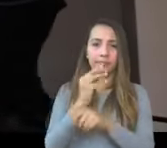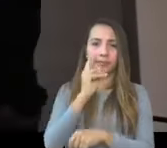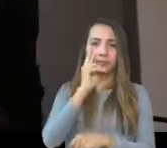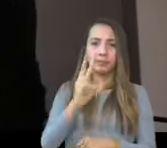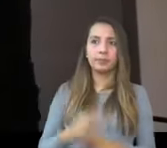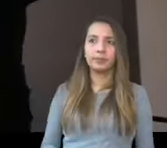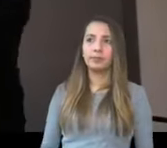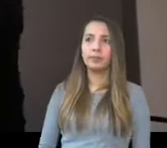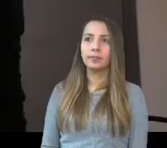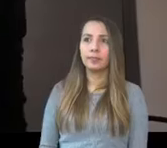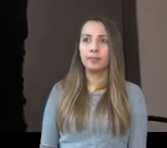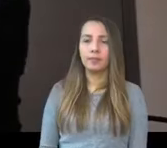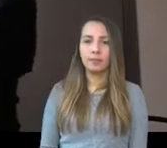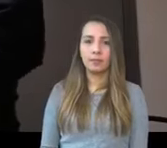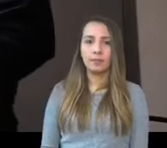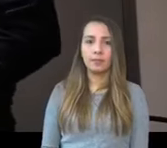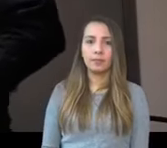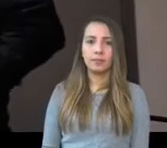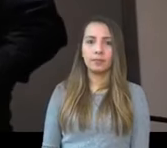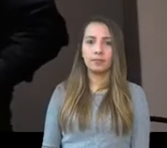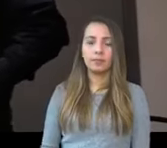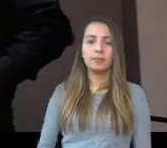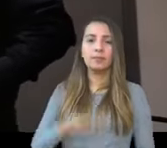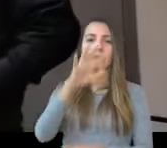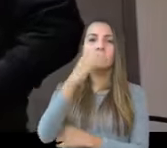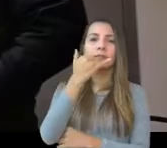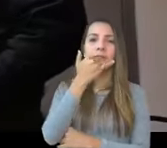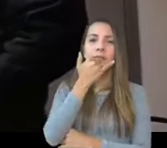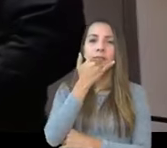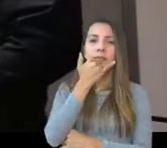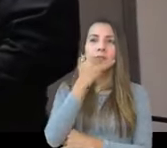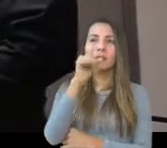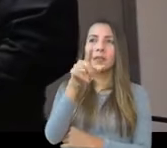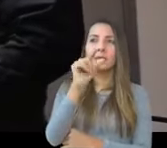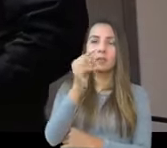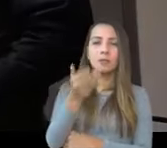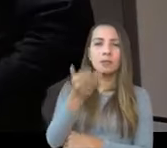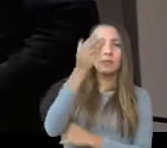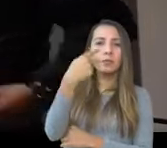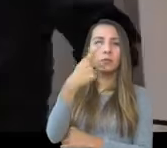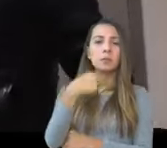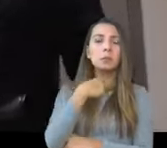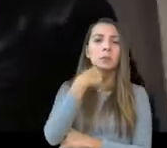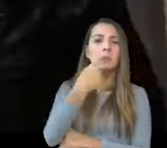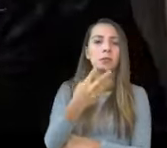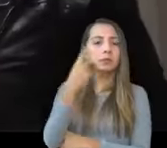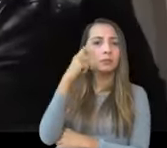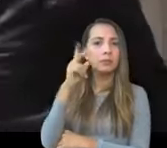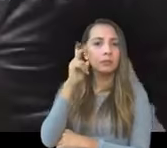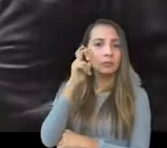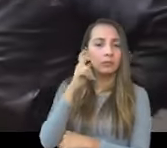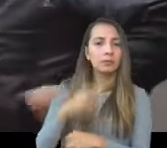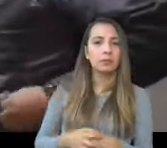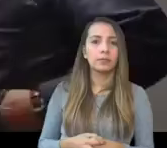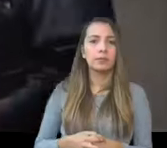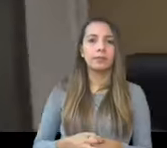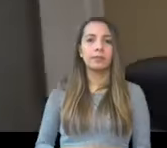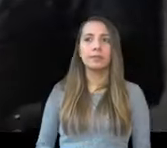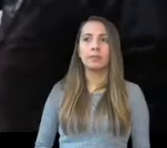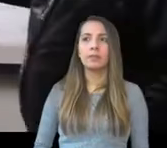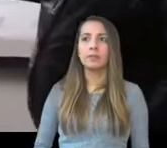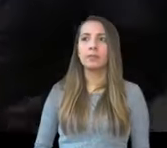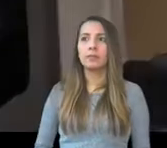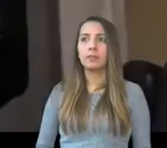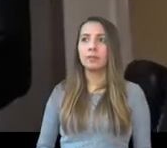para aquí la... Un favor, nada más, hable un poquito más fuerte para escuchar los audios, por favor. Sí, gracias. Aquí lo que sucede es